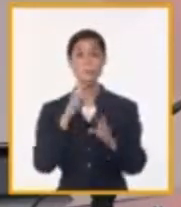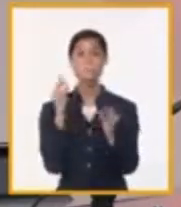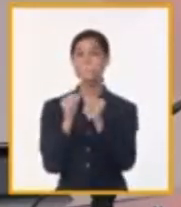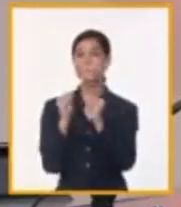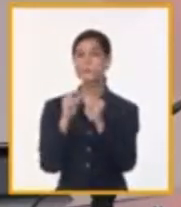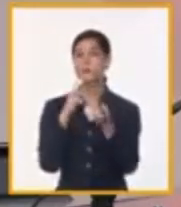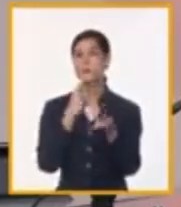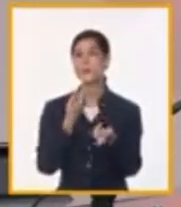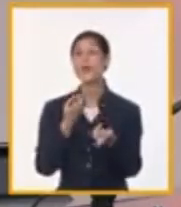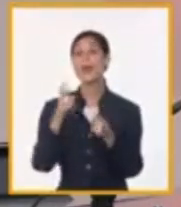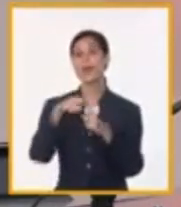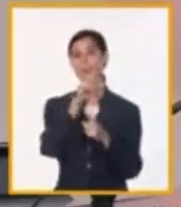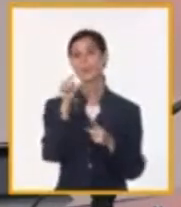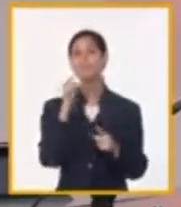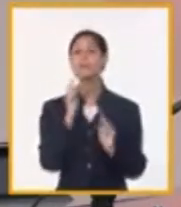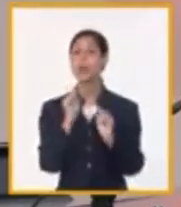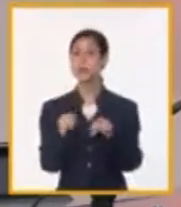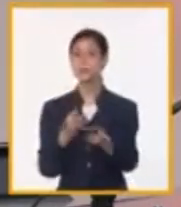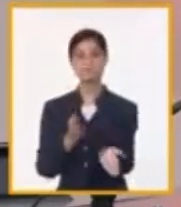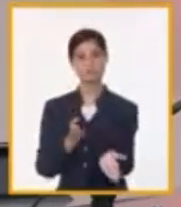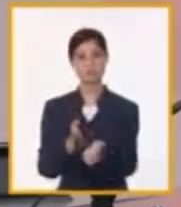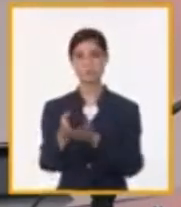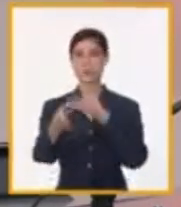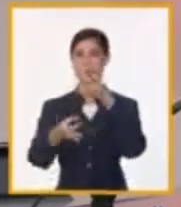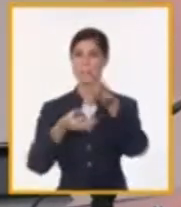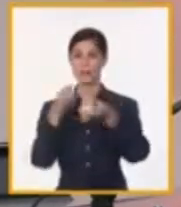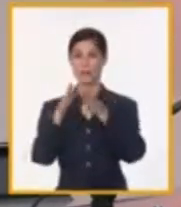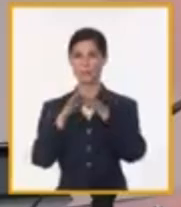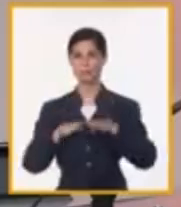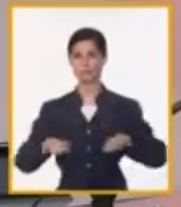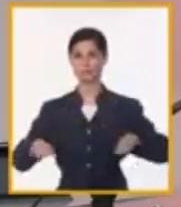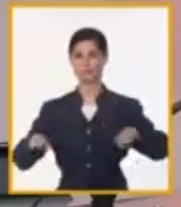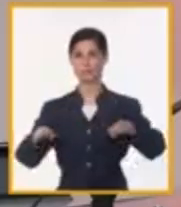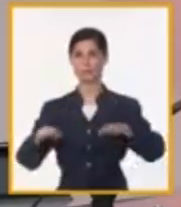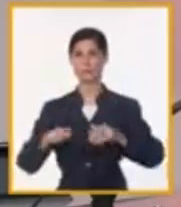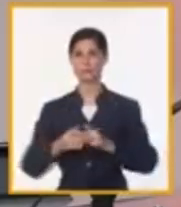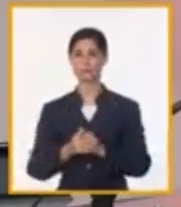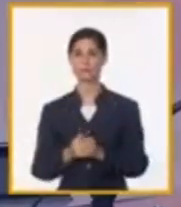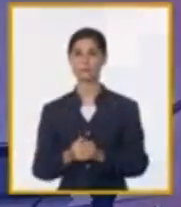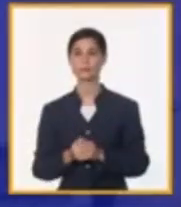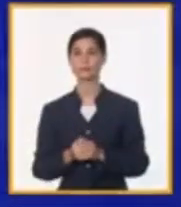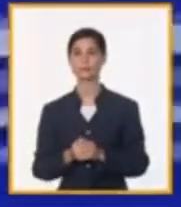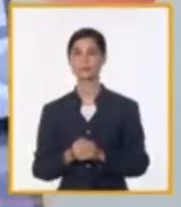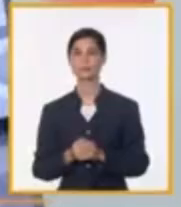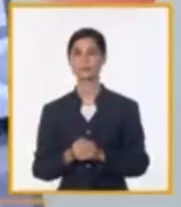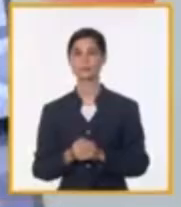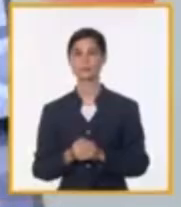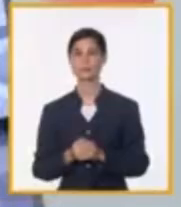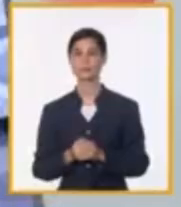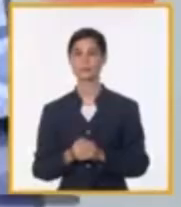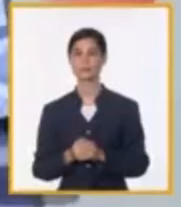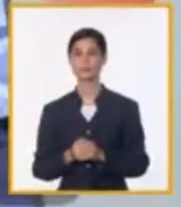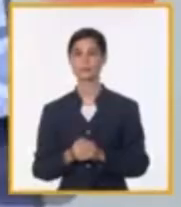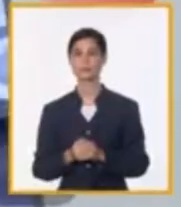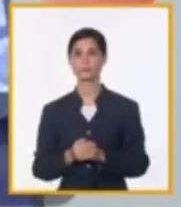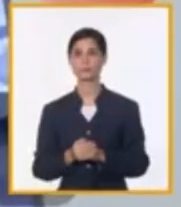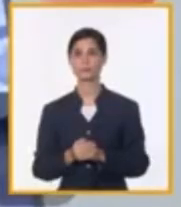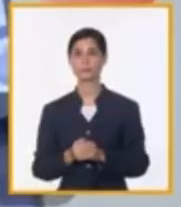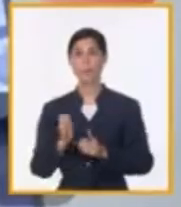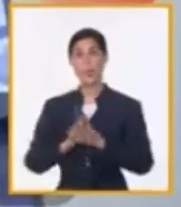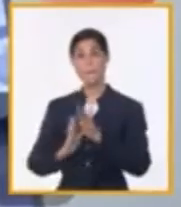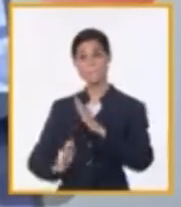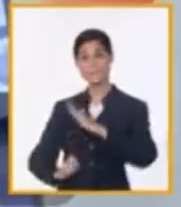en unos segundos ya estamos Comenzando la mesa redonda con el tema Venezuela el presidente de la asamblea